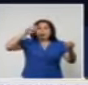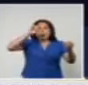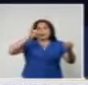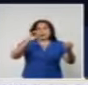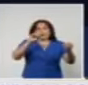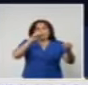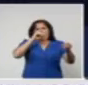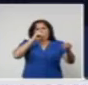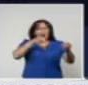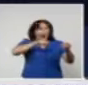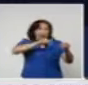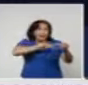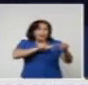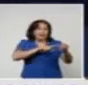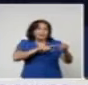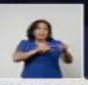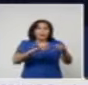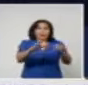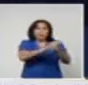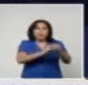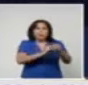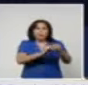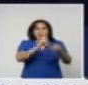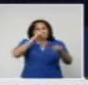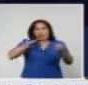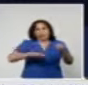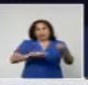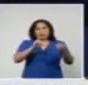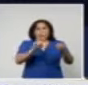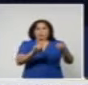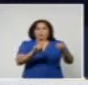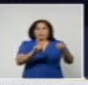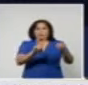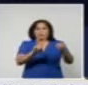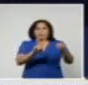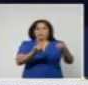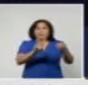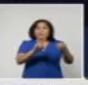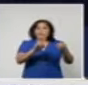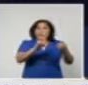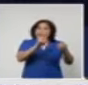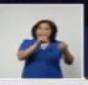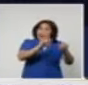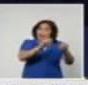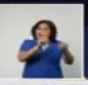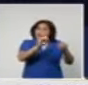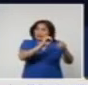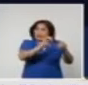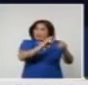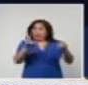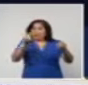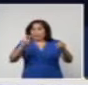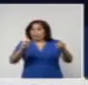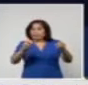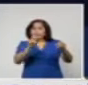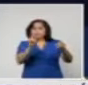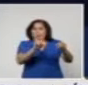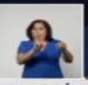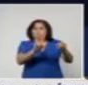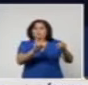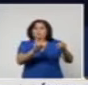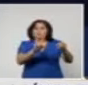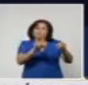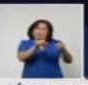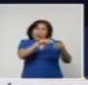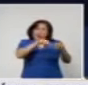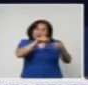se diagnosticaron 2 menores de 20 años. Y con estos 2 que se diagnostican ayer, pues ya